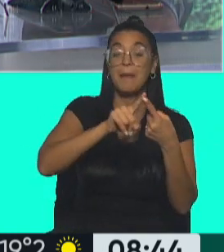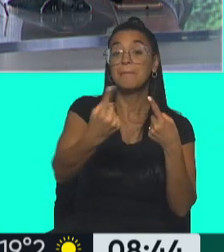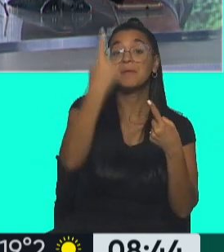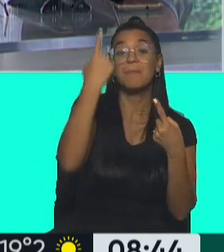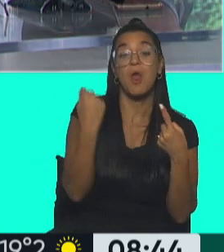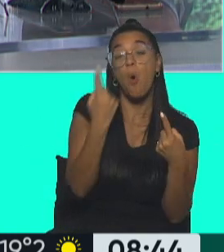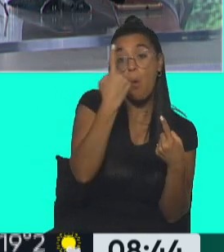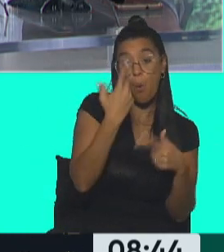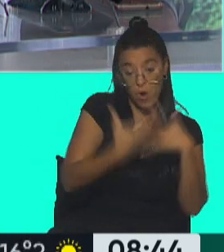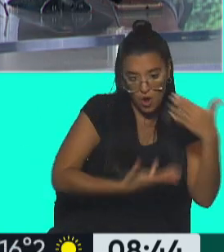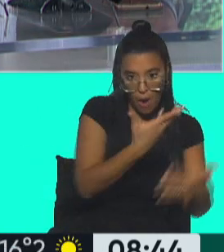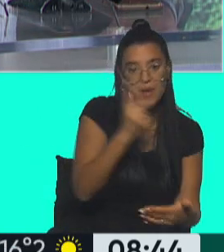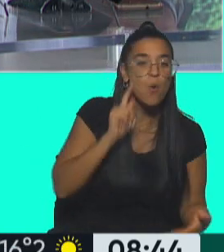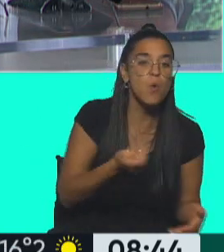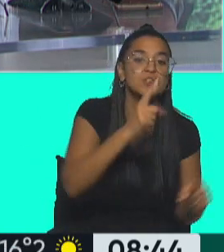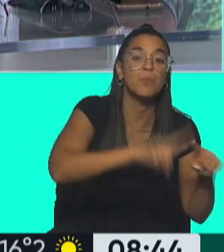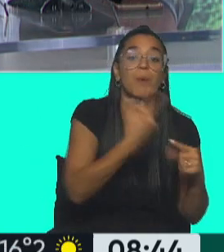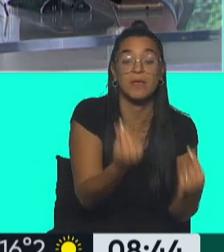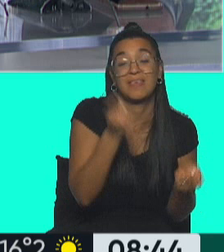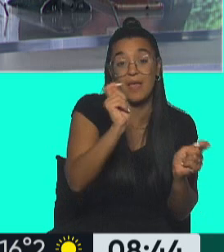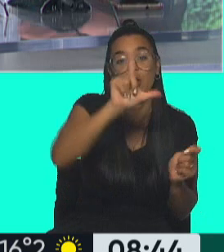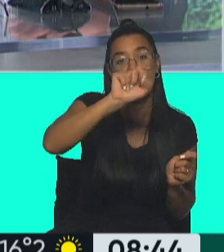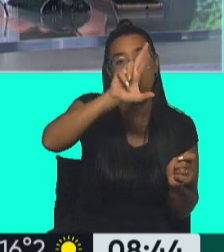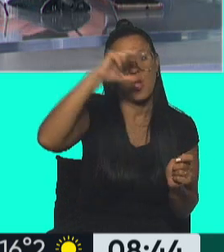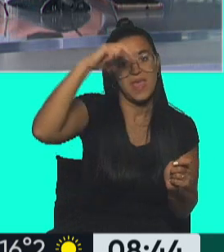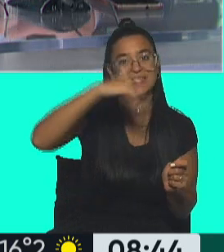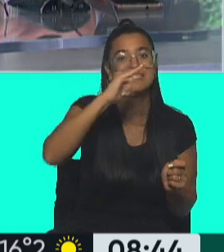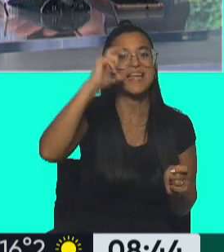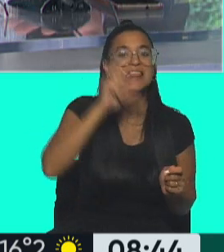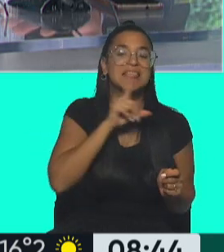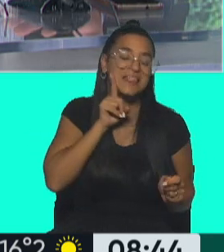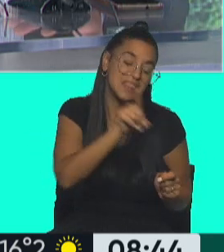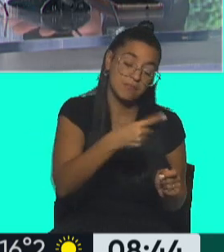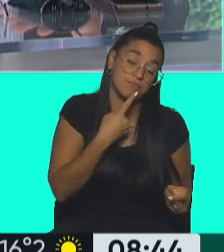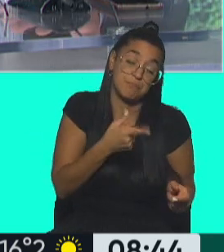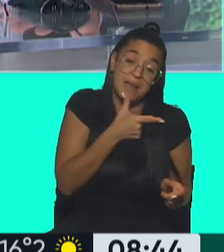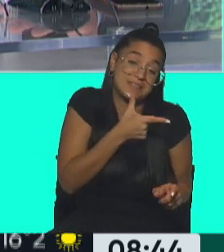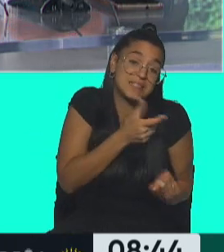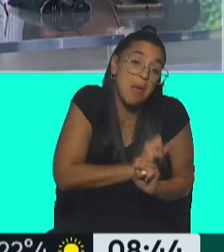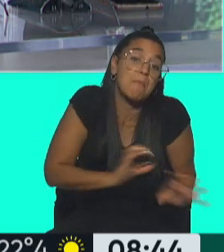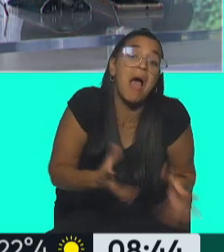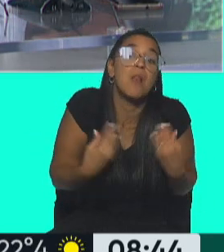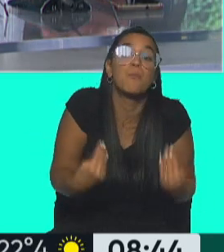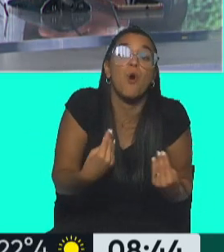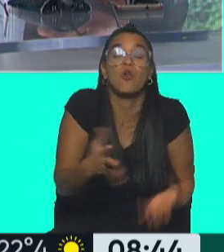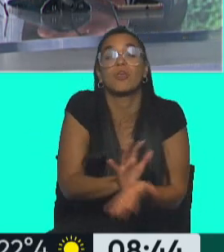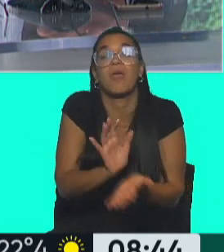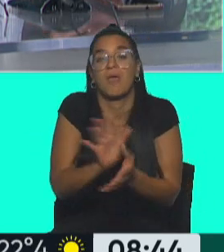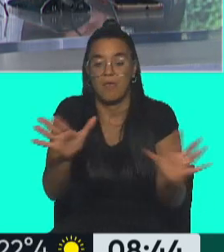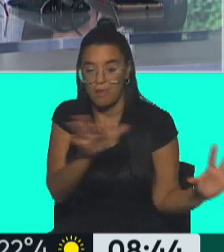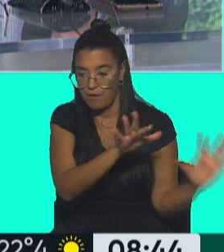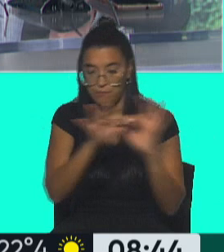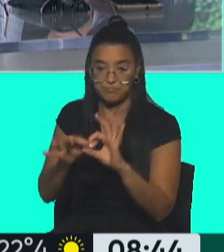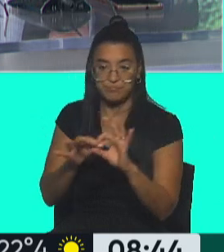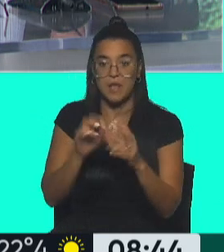que avance con el juicio político sea Ricardo Lorenzetti, lo cual parece un despropósito en el marco de la correlación de